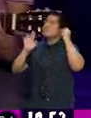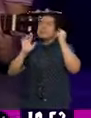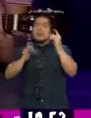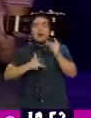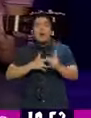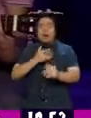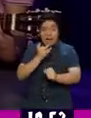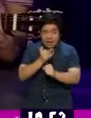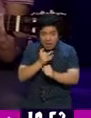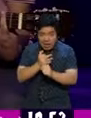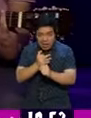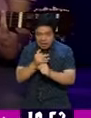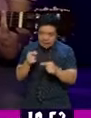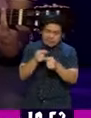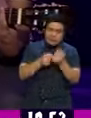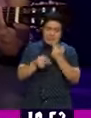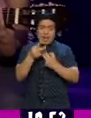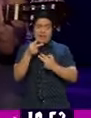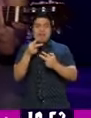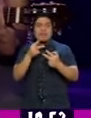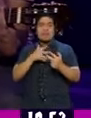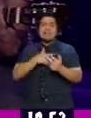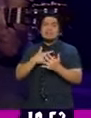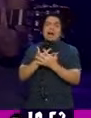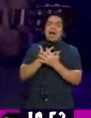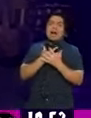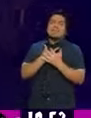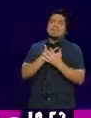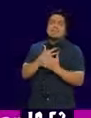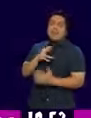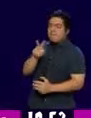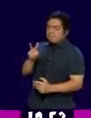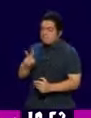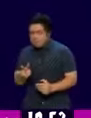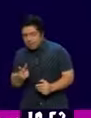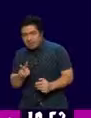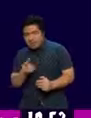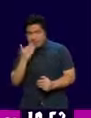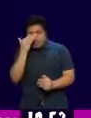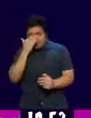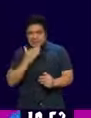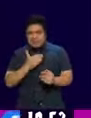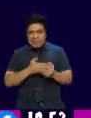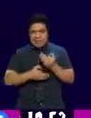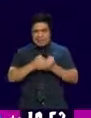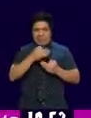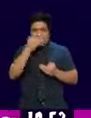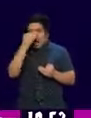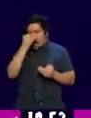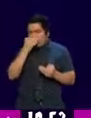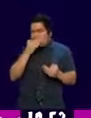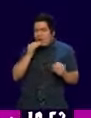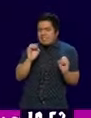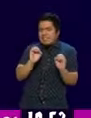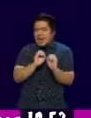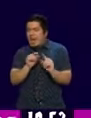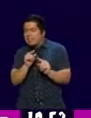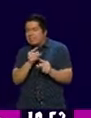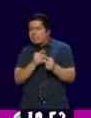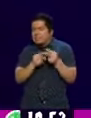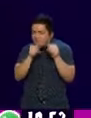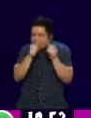Y ahora que ella es mi verdad, sabiendo que ya